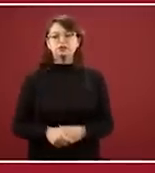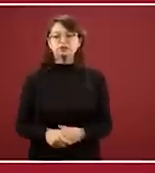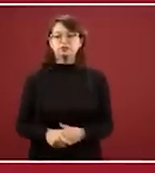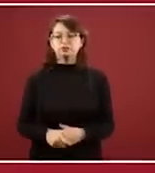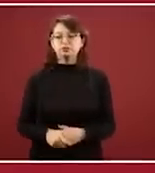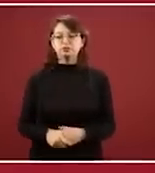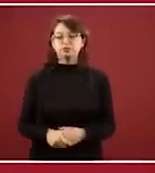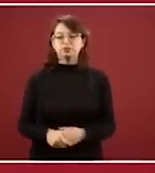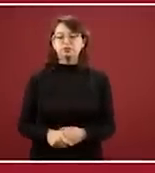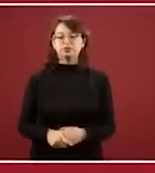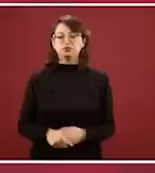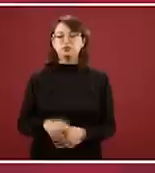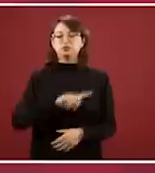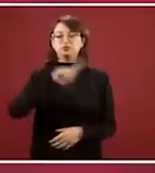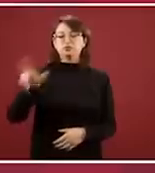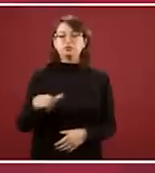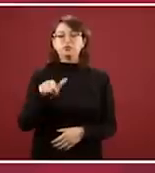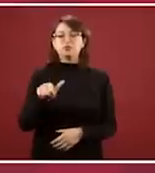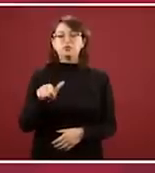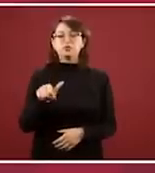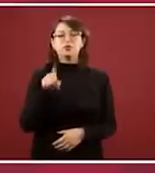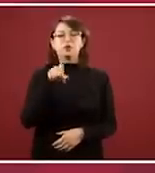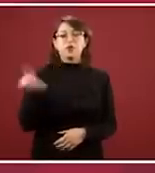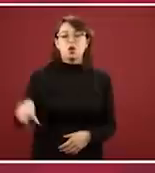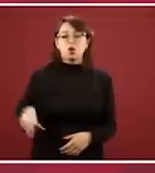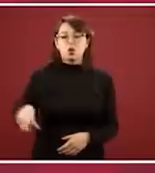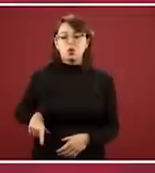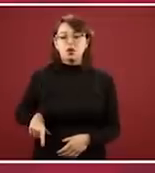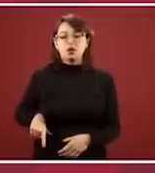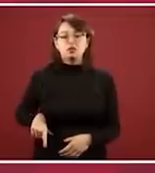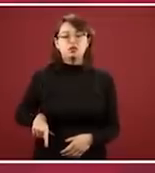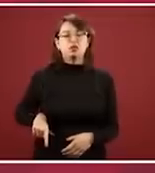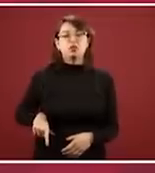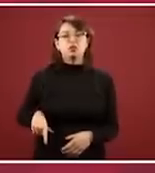Nada más que les decían a los gobernadores qué empresas tenían que hacer las obras.